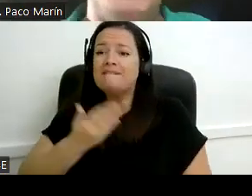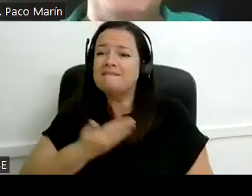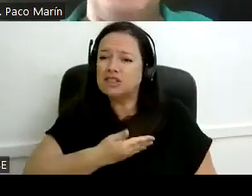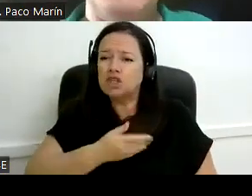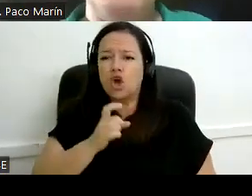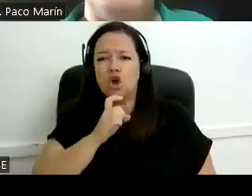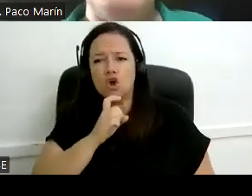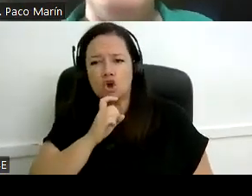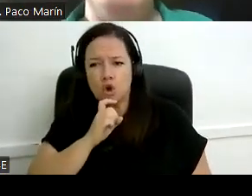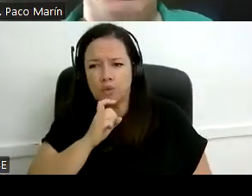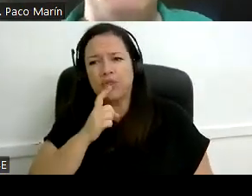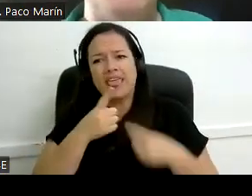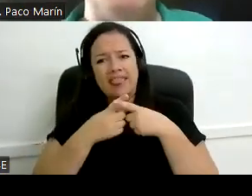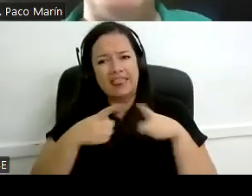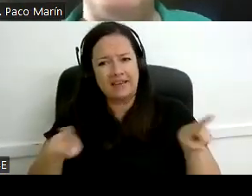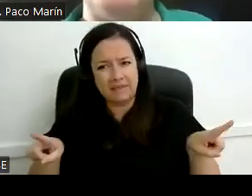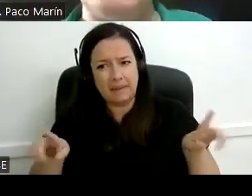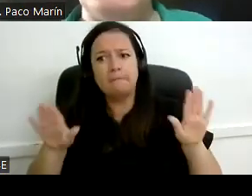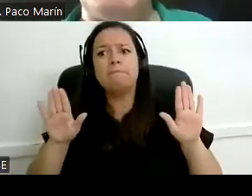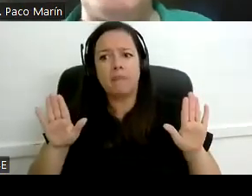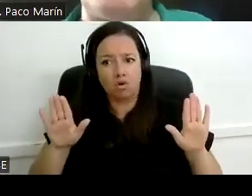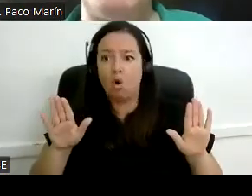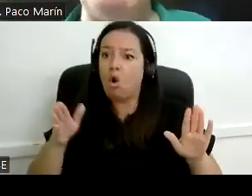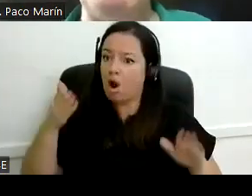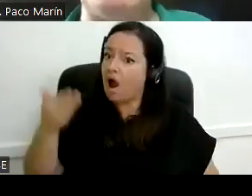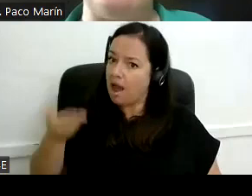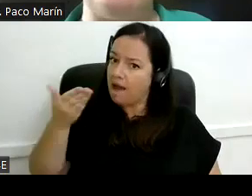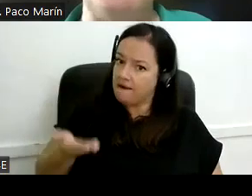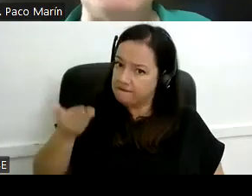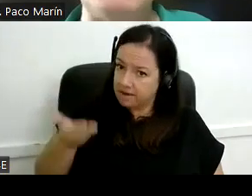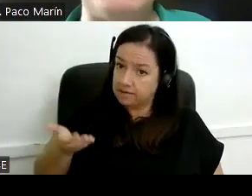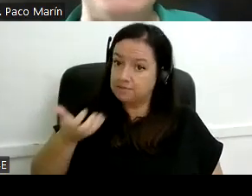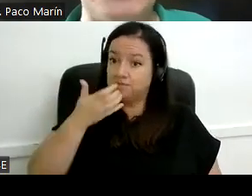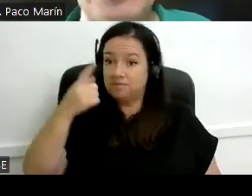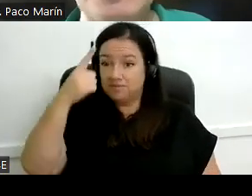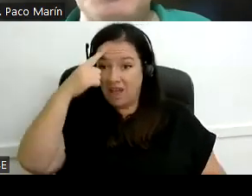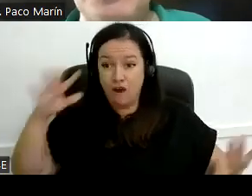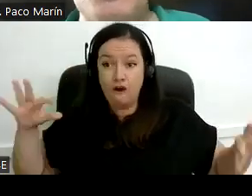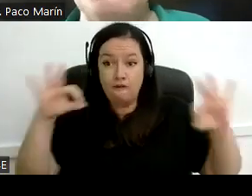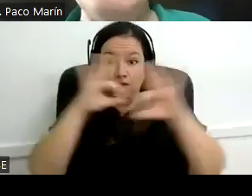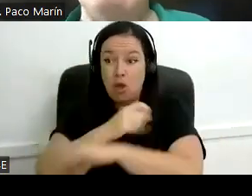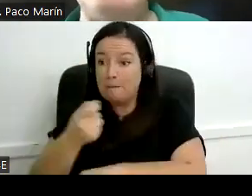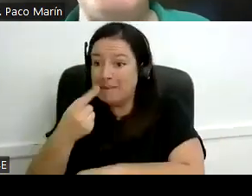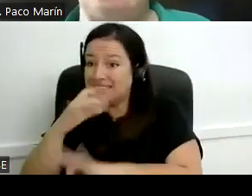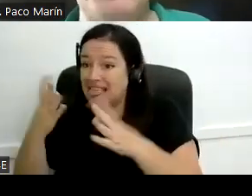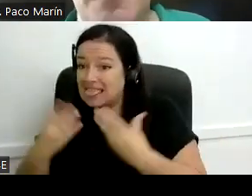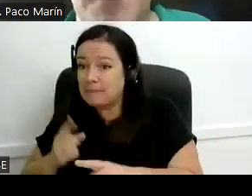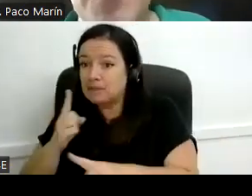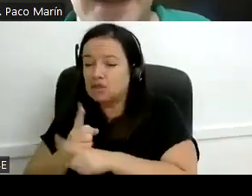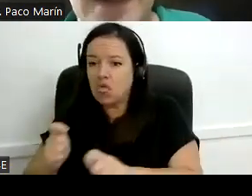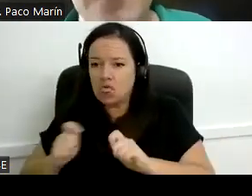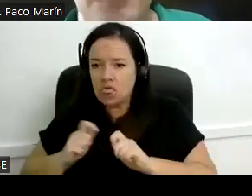poco diferentes, pero también son bastante contundentes. Pensar, por ejemplo, que la confusión mental que genera un antidepresivo, pese a que suele